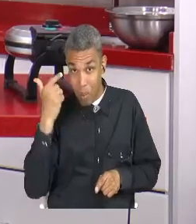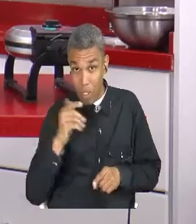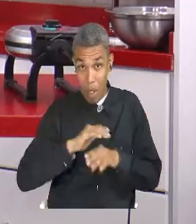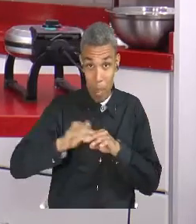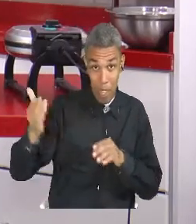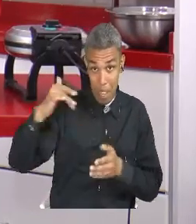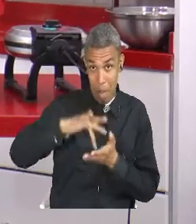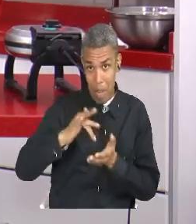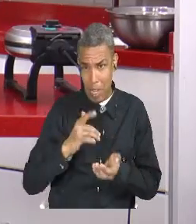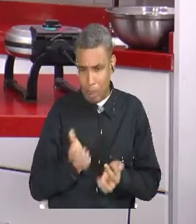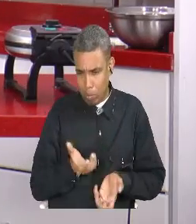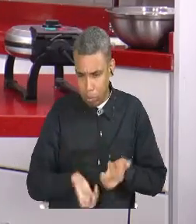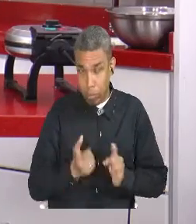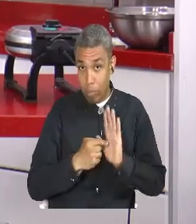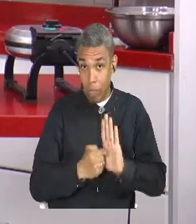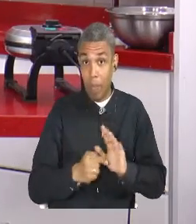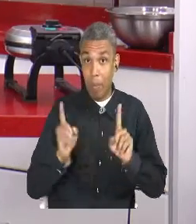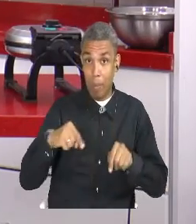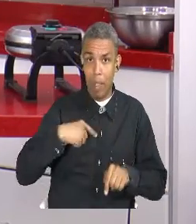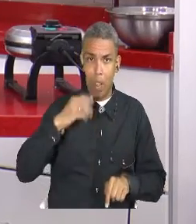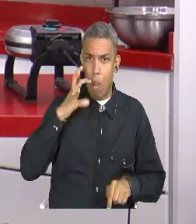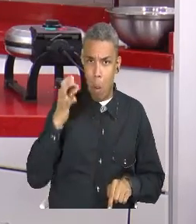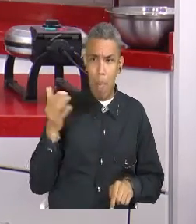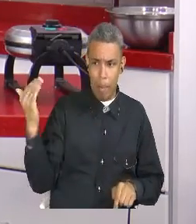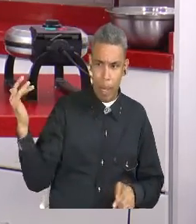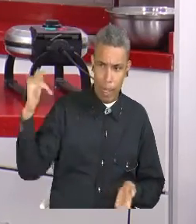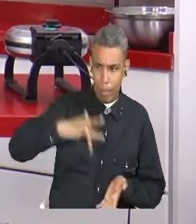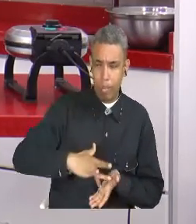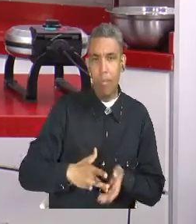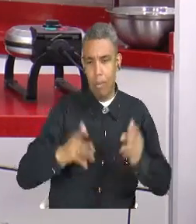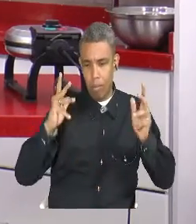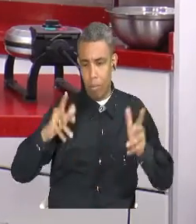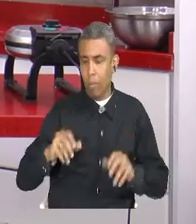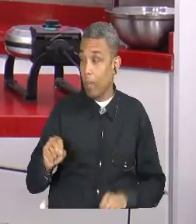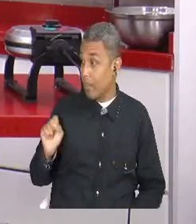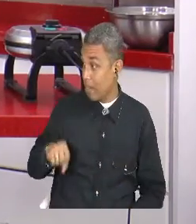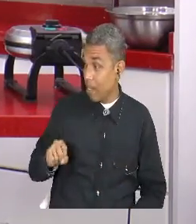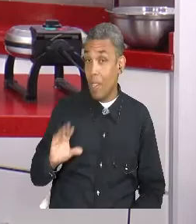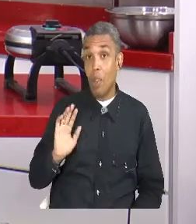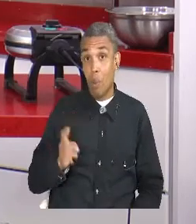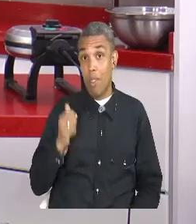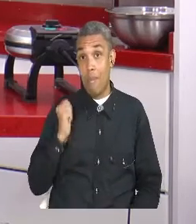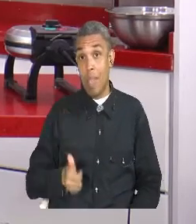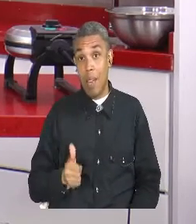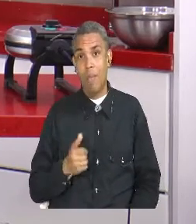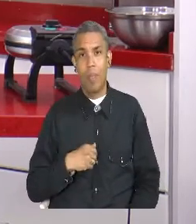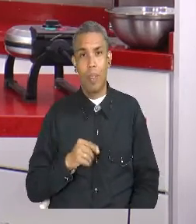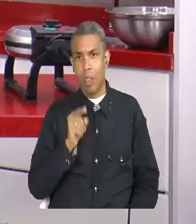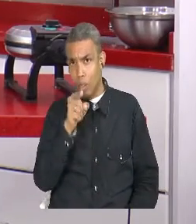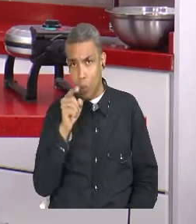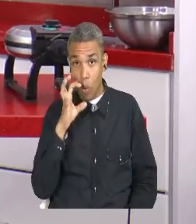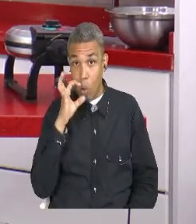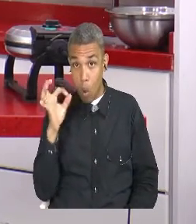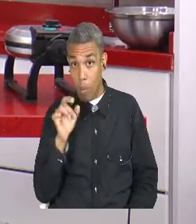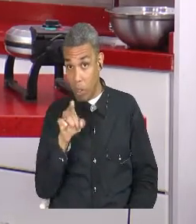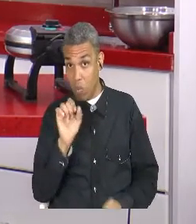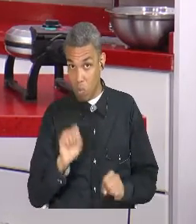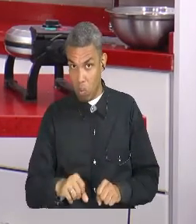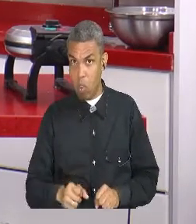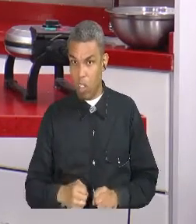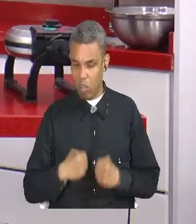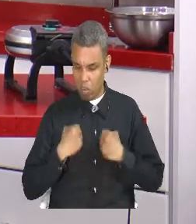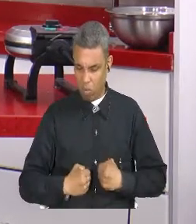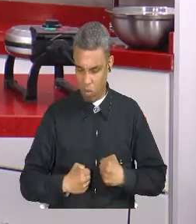Entonces, ya saben. Eso está muy bueno, Rochi, los caballeros se animen y vengan con nosotros acá a cocinar, a demostrar a las mujeres que nosotros también